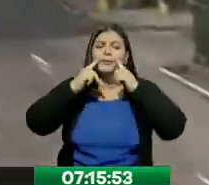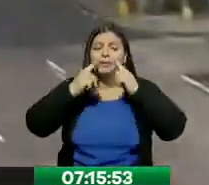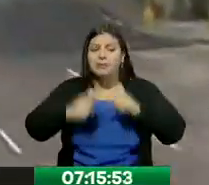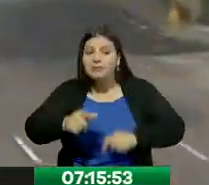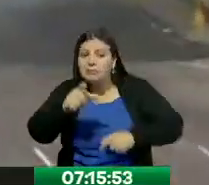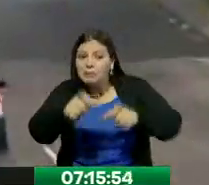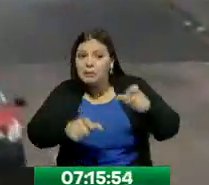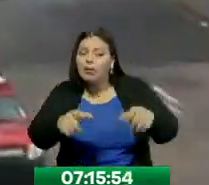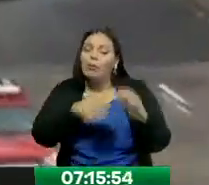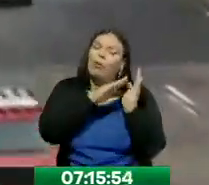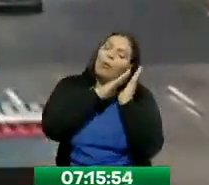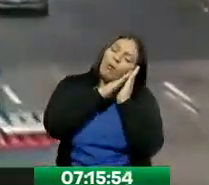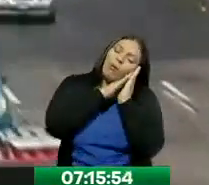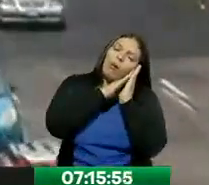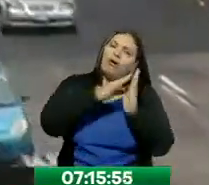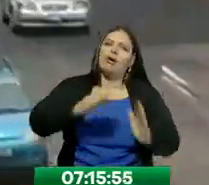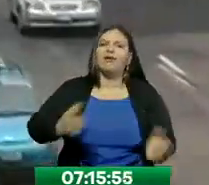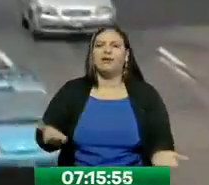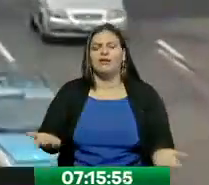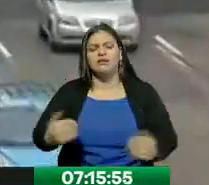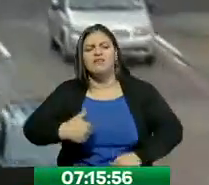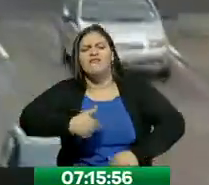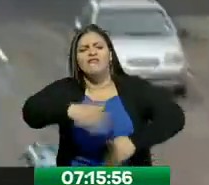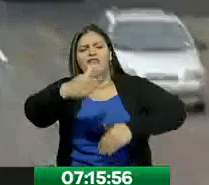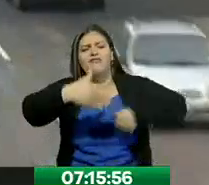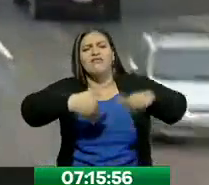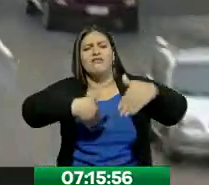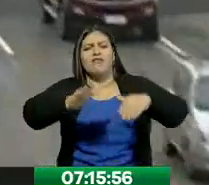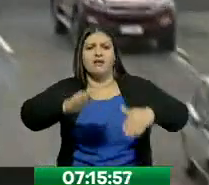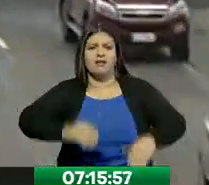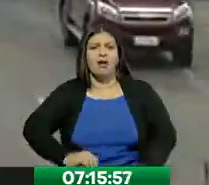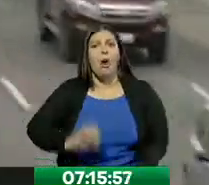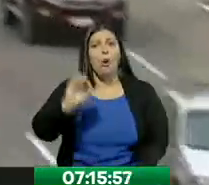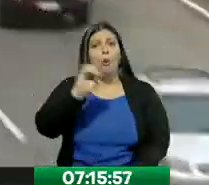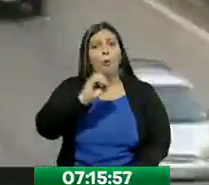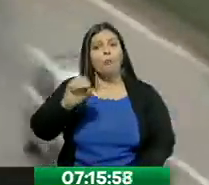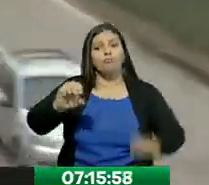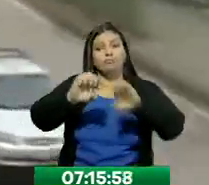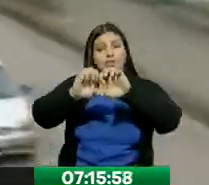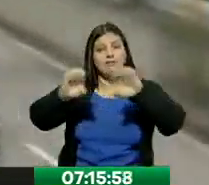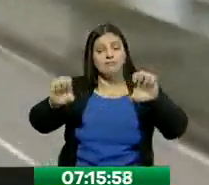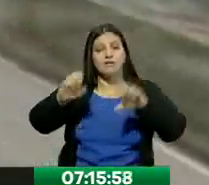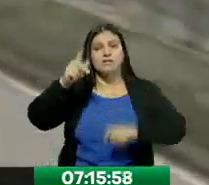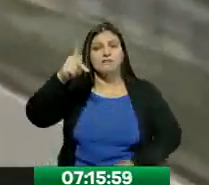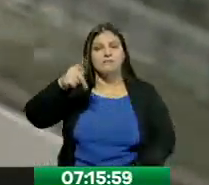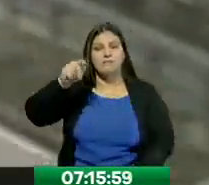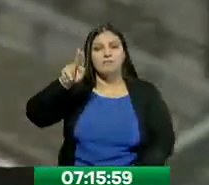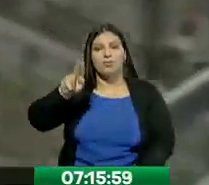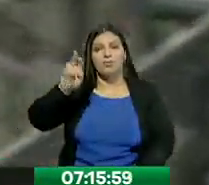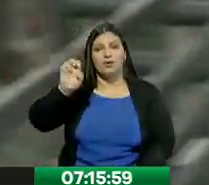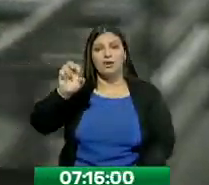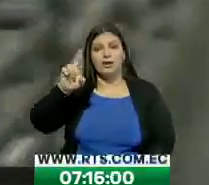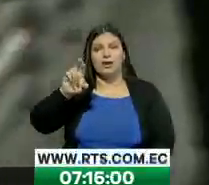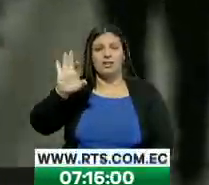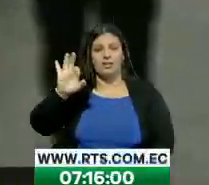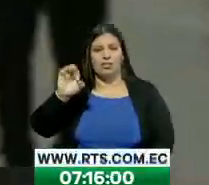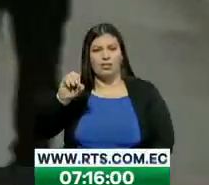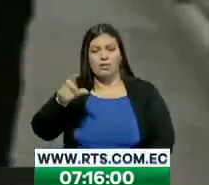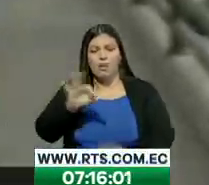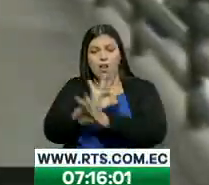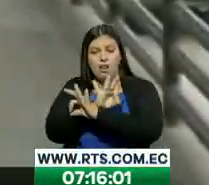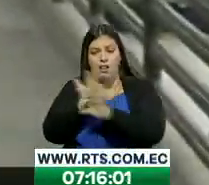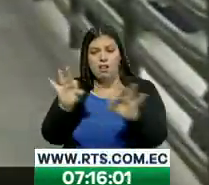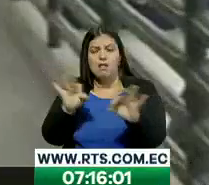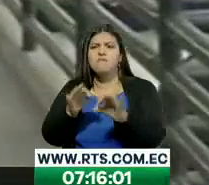estas personas y de repente a personal de Puerto Limpio para que dé algo de aseo a este